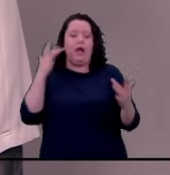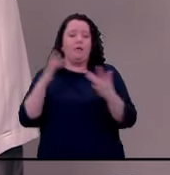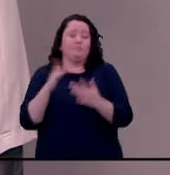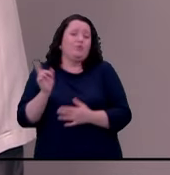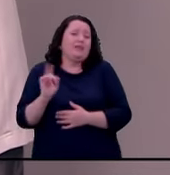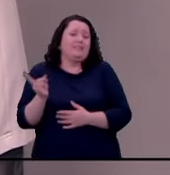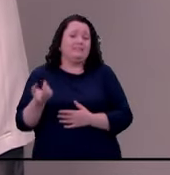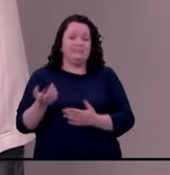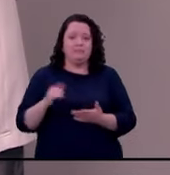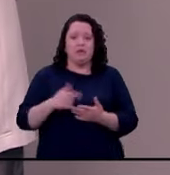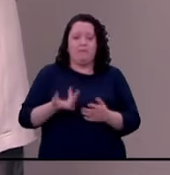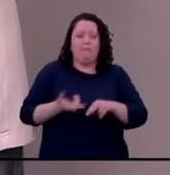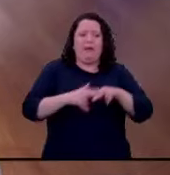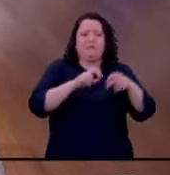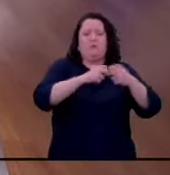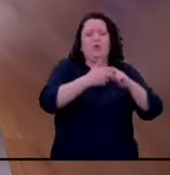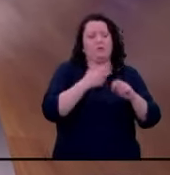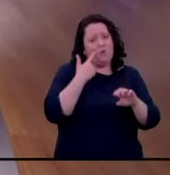a complicaciones adicionales feliz tarde Ana Milena